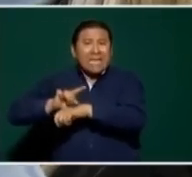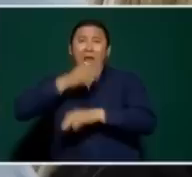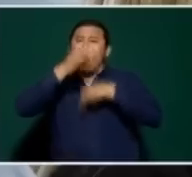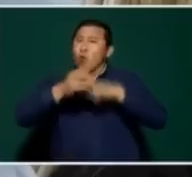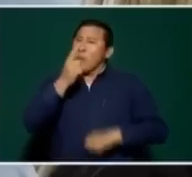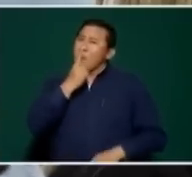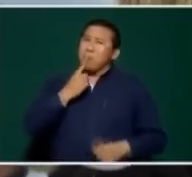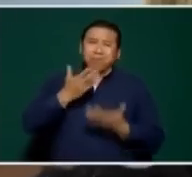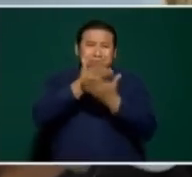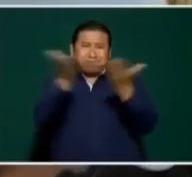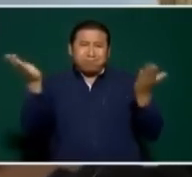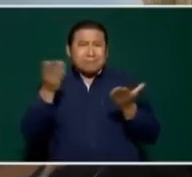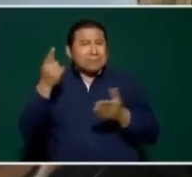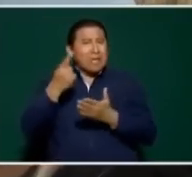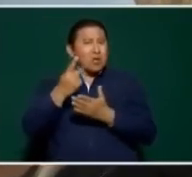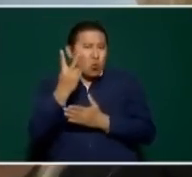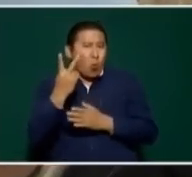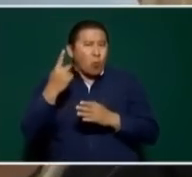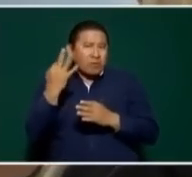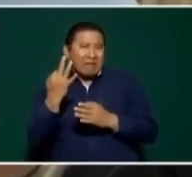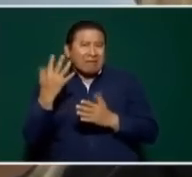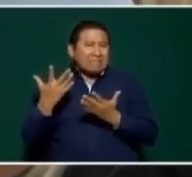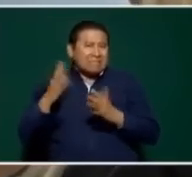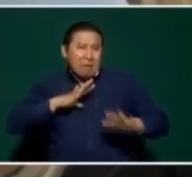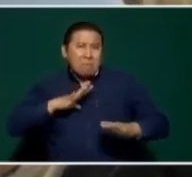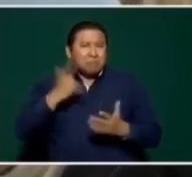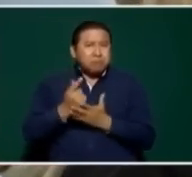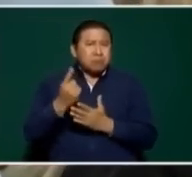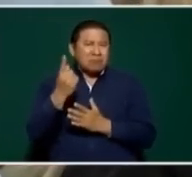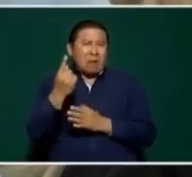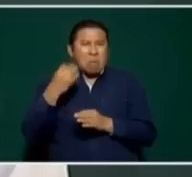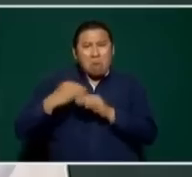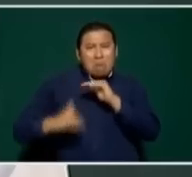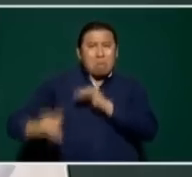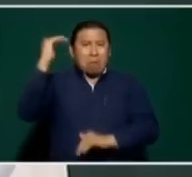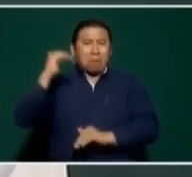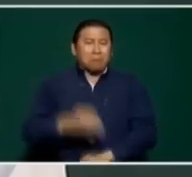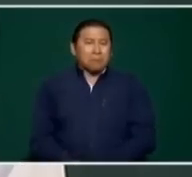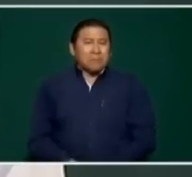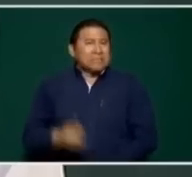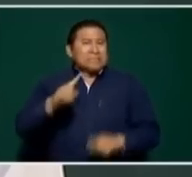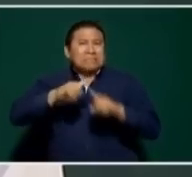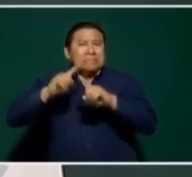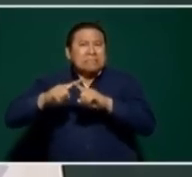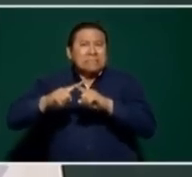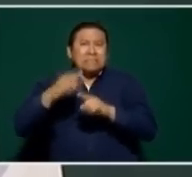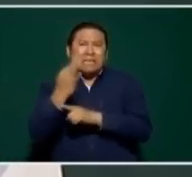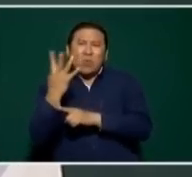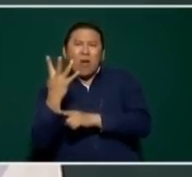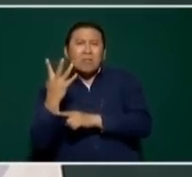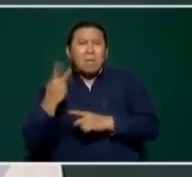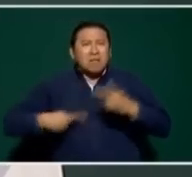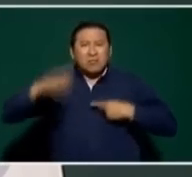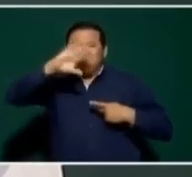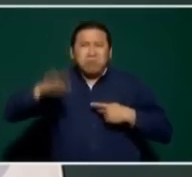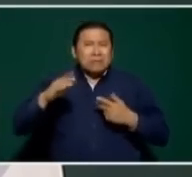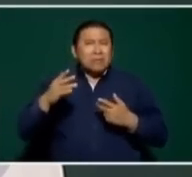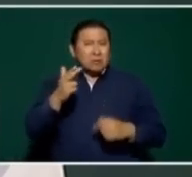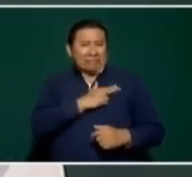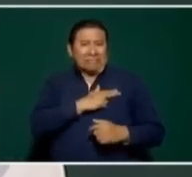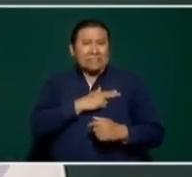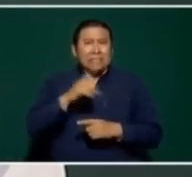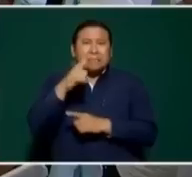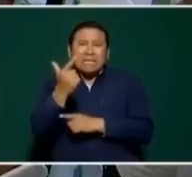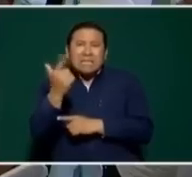nota roja, tenemos más de 2, a veces alcanzamos hasta pico de ejecutados, de 3 hasta 4, con heridos